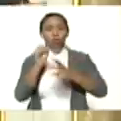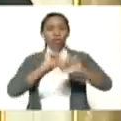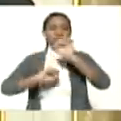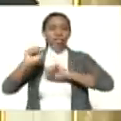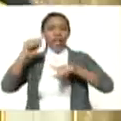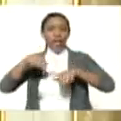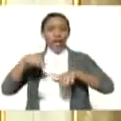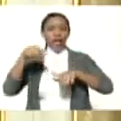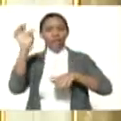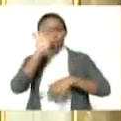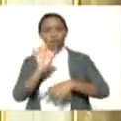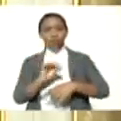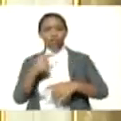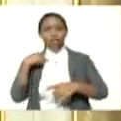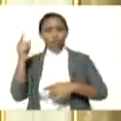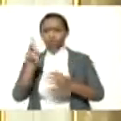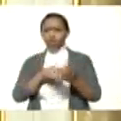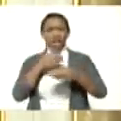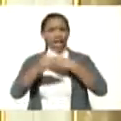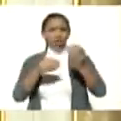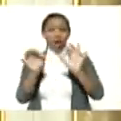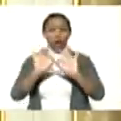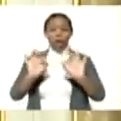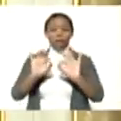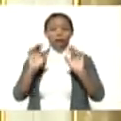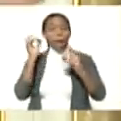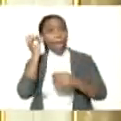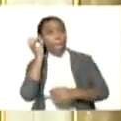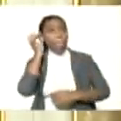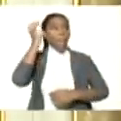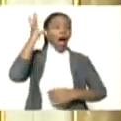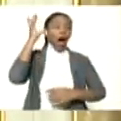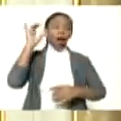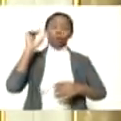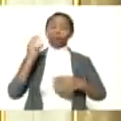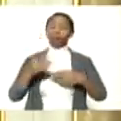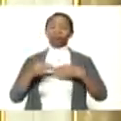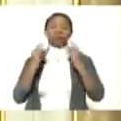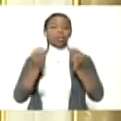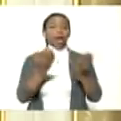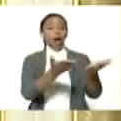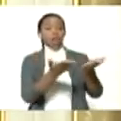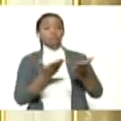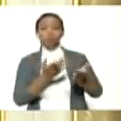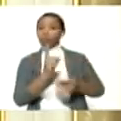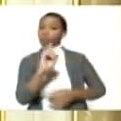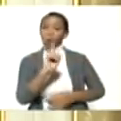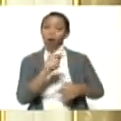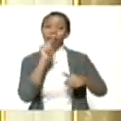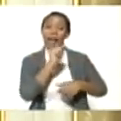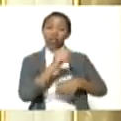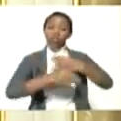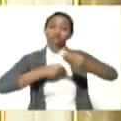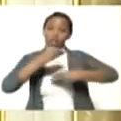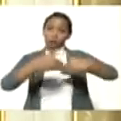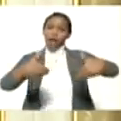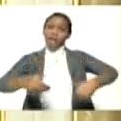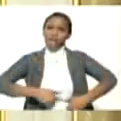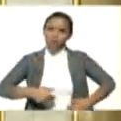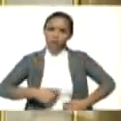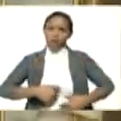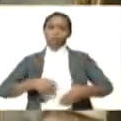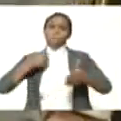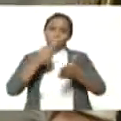Eso no cayó de la nada, eso no vino como regalo de nadie. Eso vino como esfuerzo